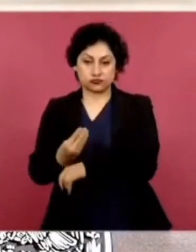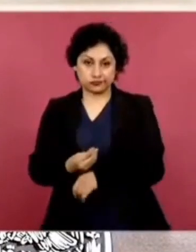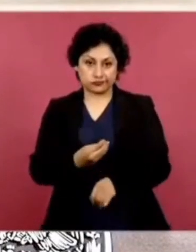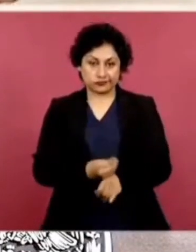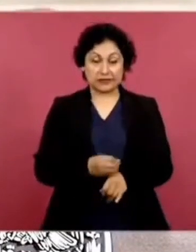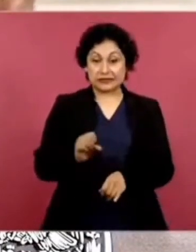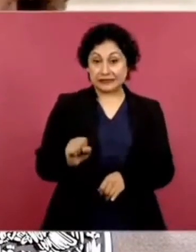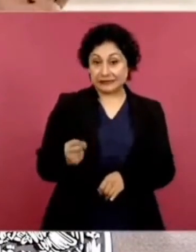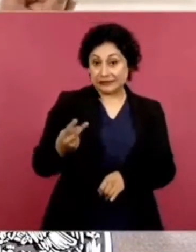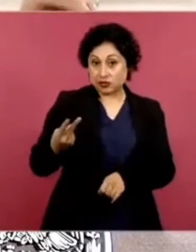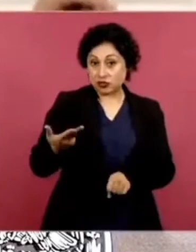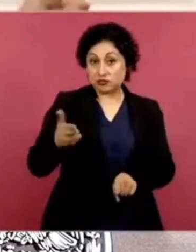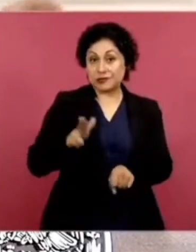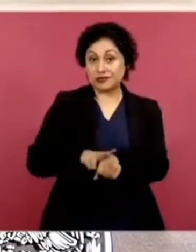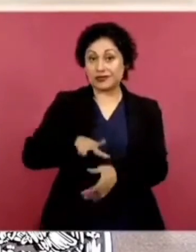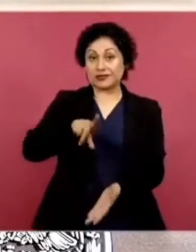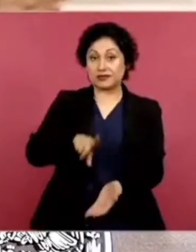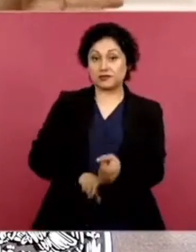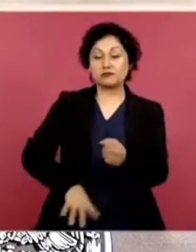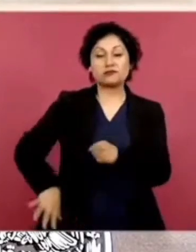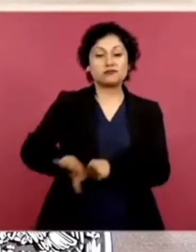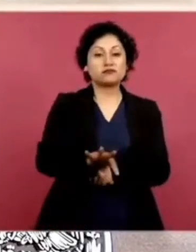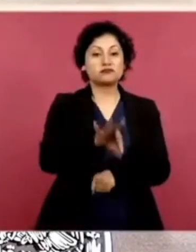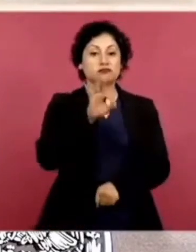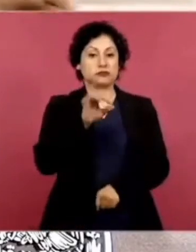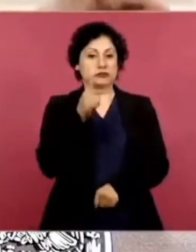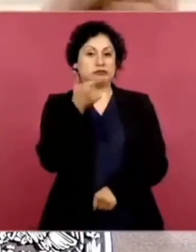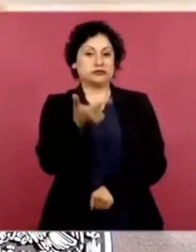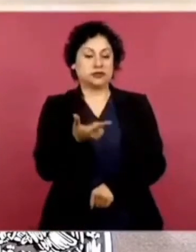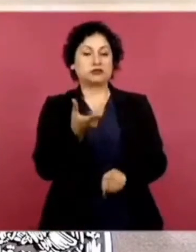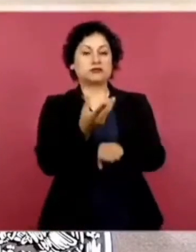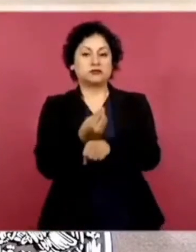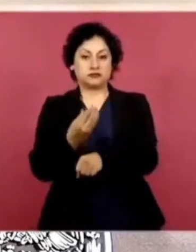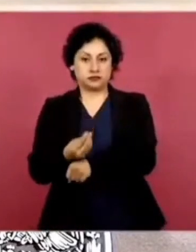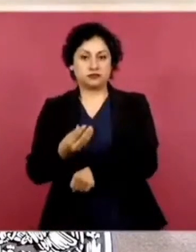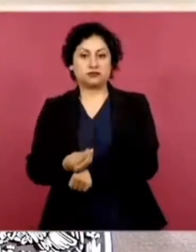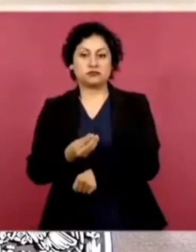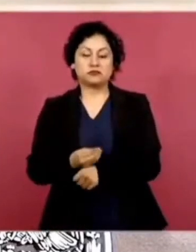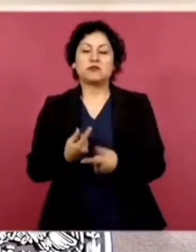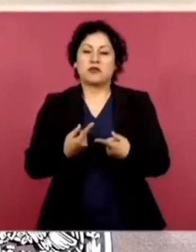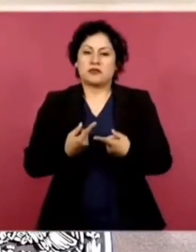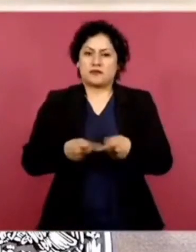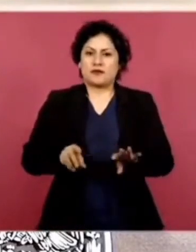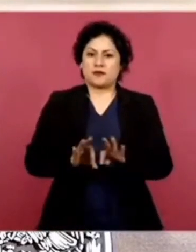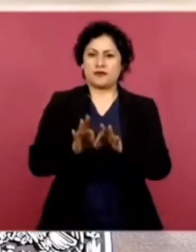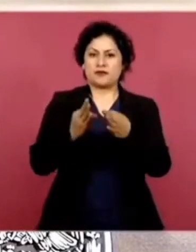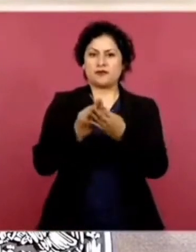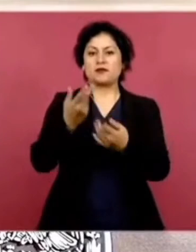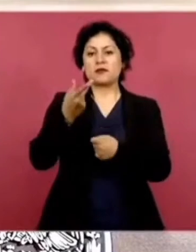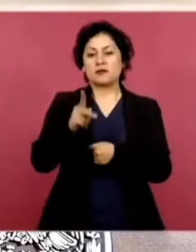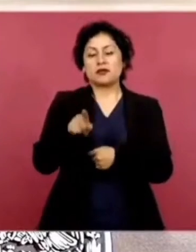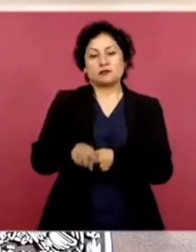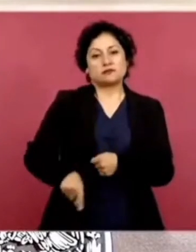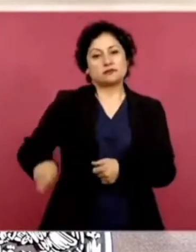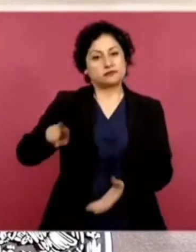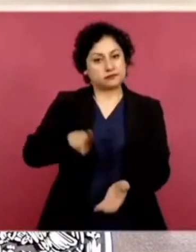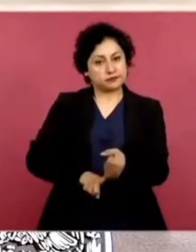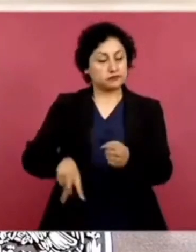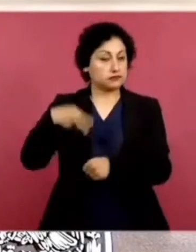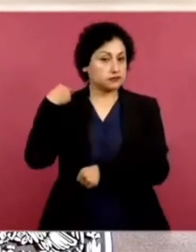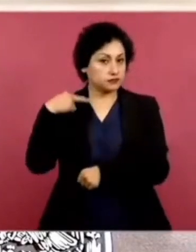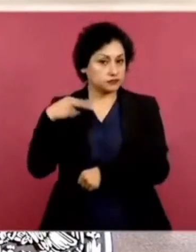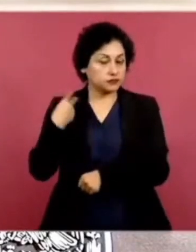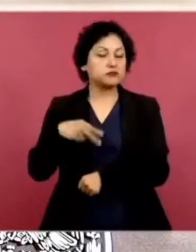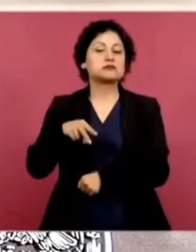62 hospitales. Ahí iniciamos de una manera distinta, pero ya está incorporada toda la red hospitalaria. Son muchos hospitales en Veracruz,